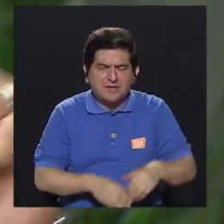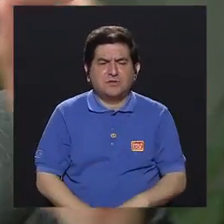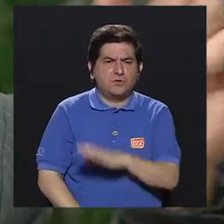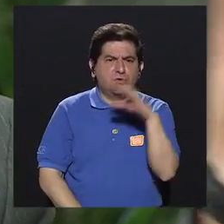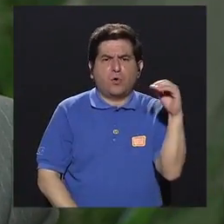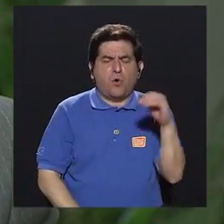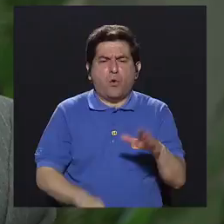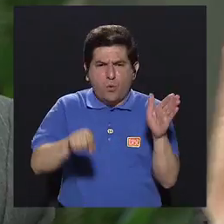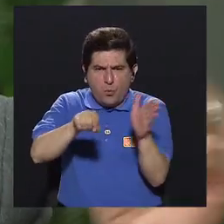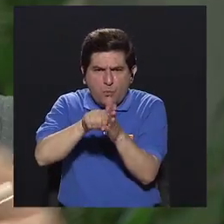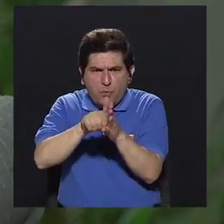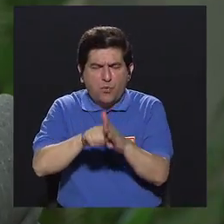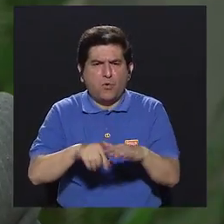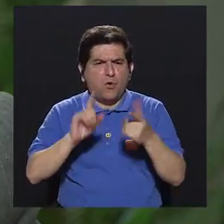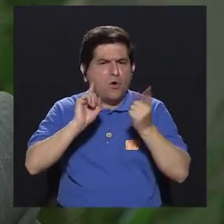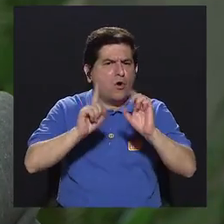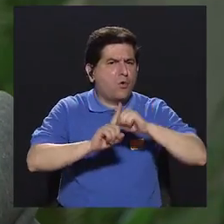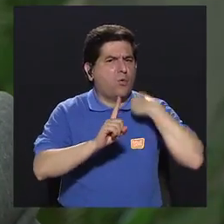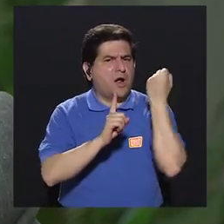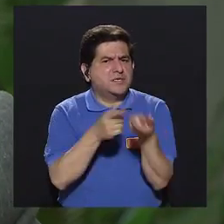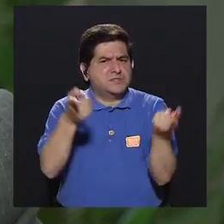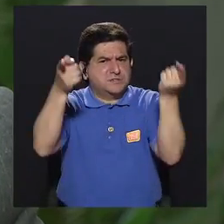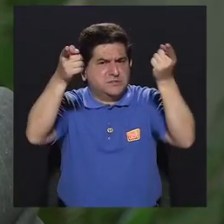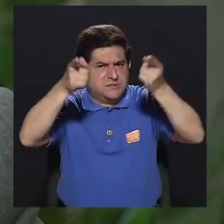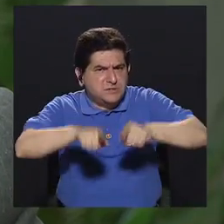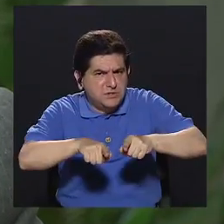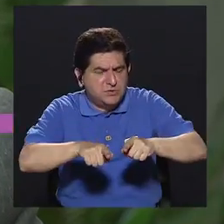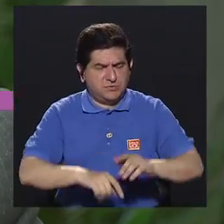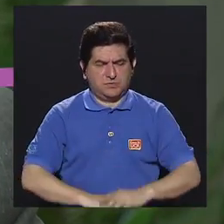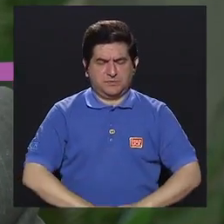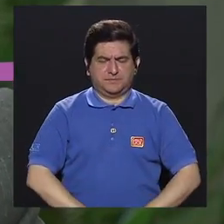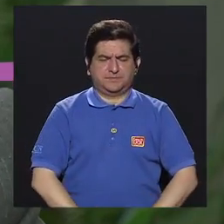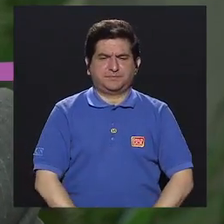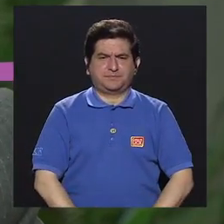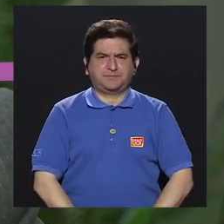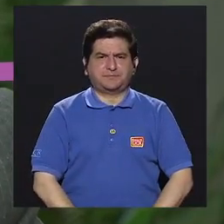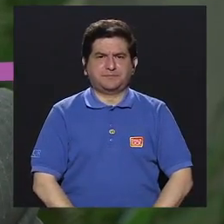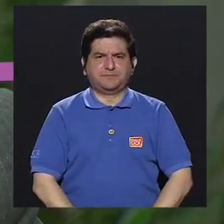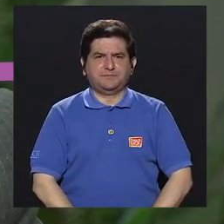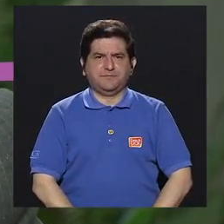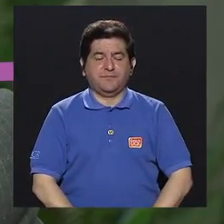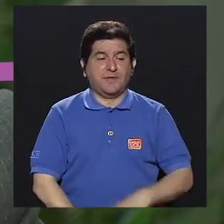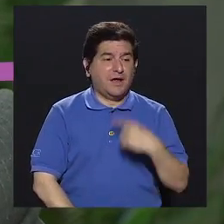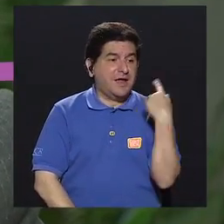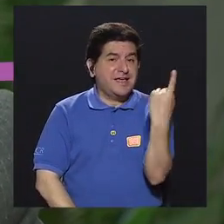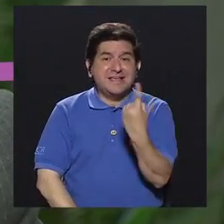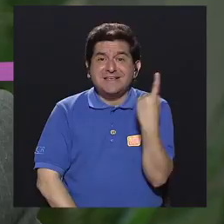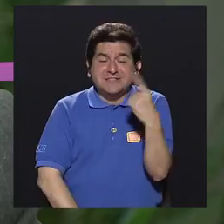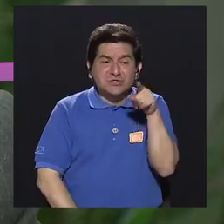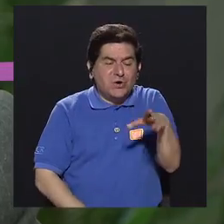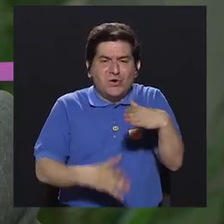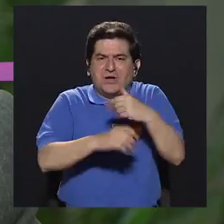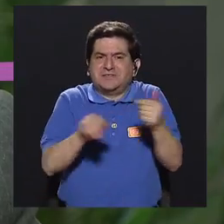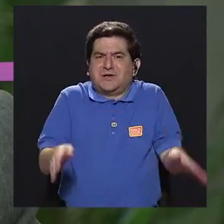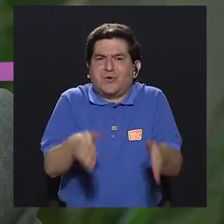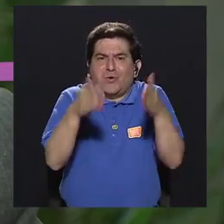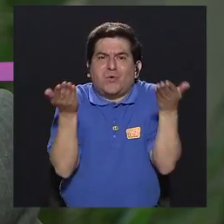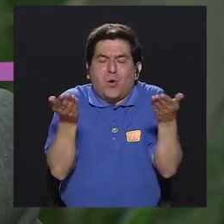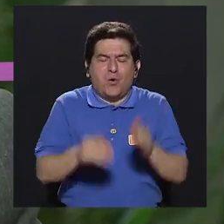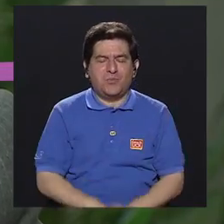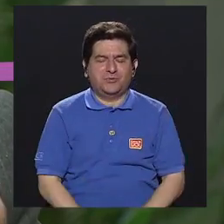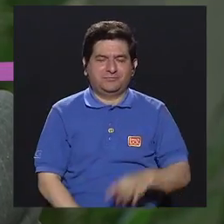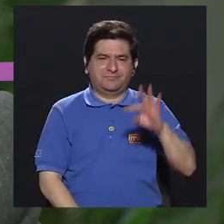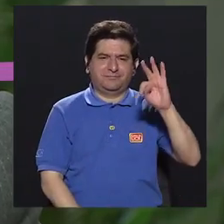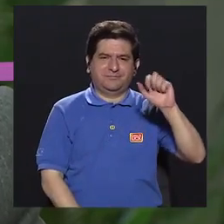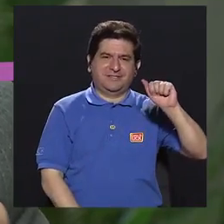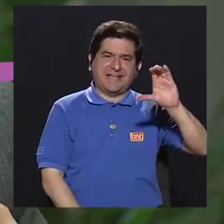isquémico. Si es que se reventó un vaso o es que se tapó con un coágulo de sangre. Y la única manera de poder hacerlo es por